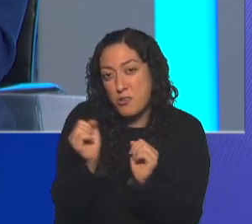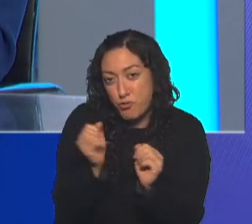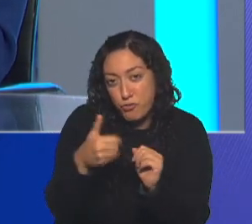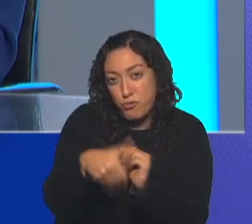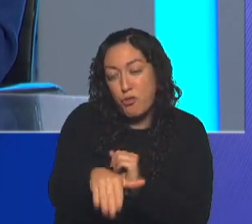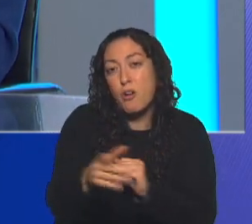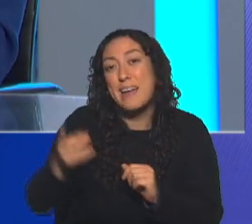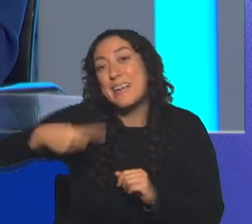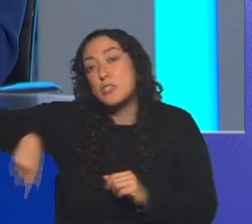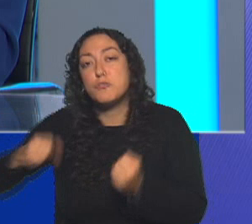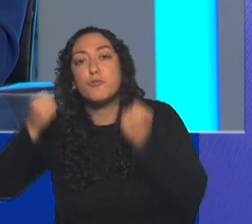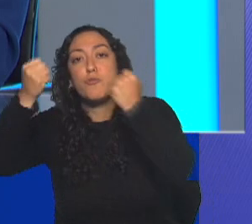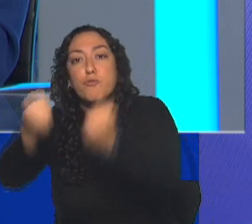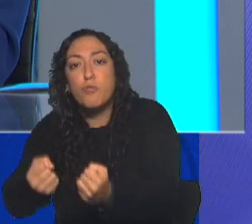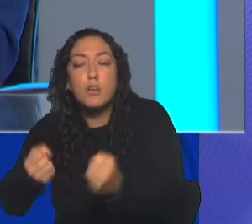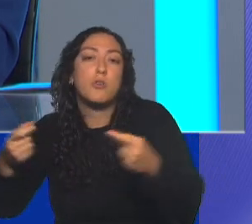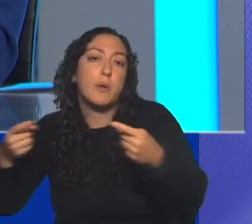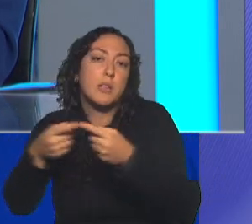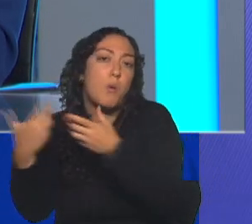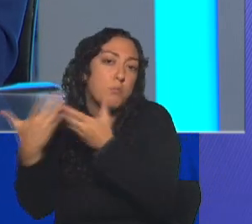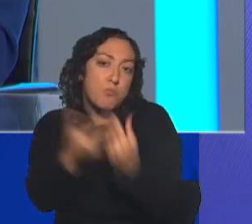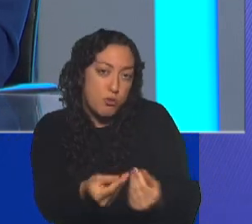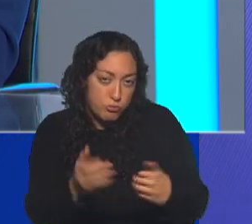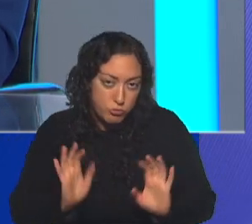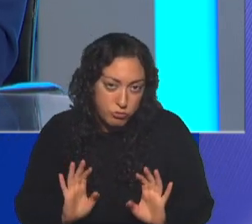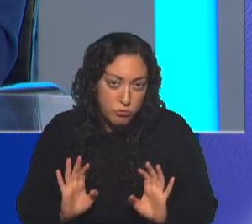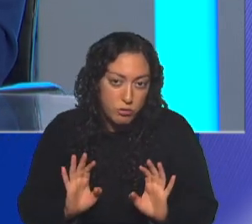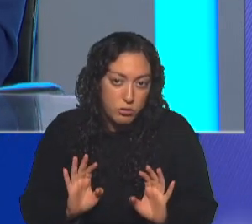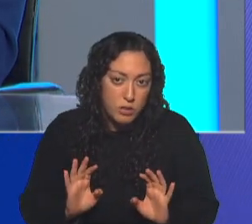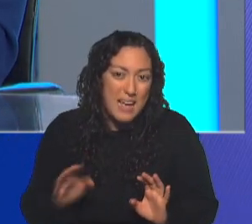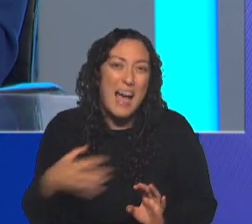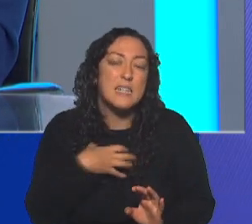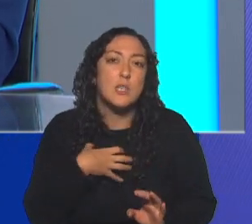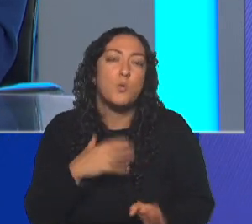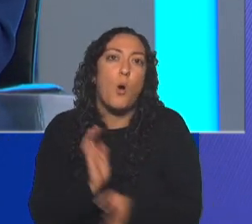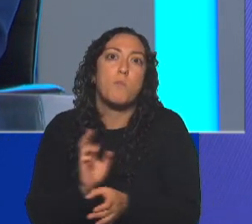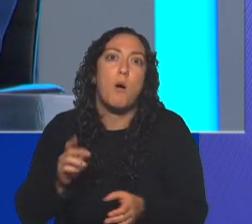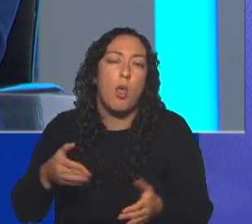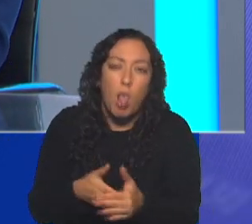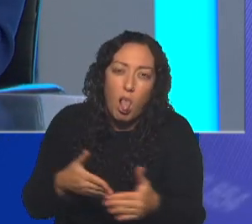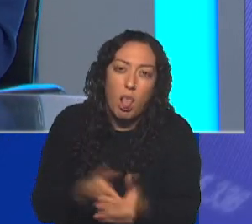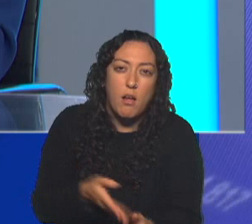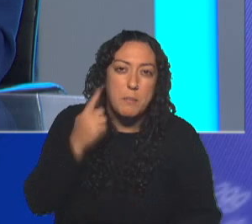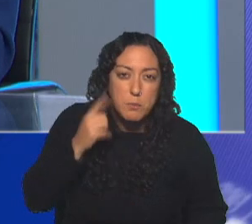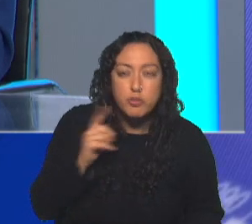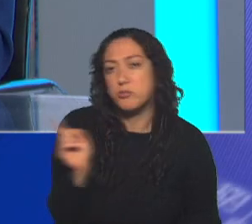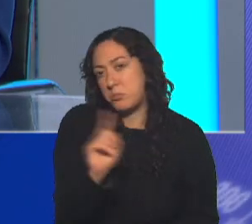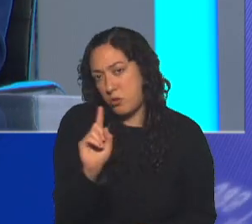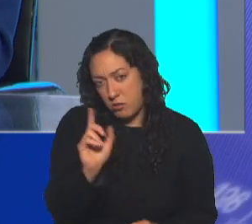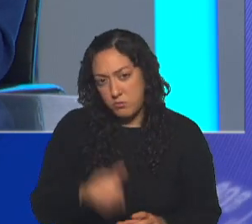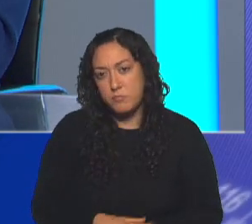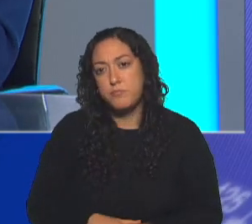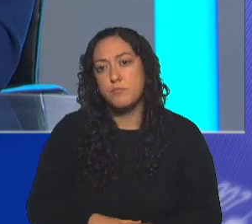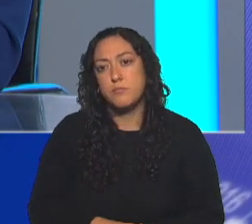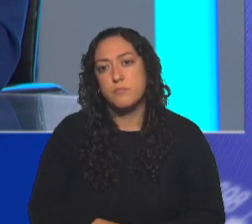posible para. Es decir, yo creo que no es la actitud de ponerle palos en la rueda. Ahora, ¿hay alguna posibilidad